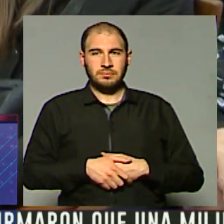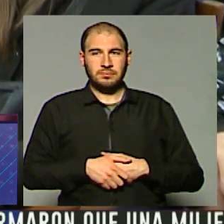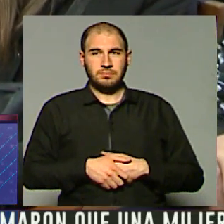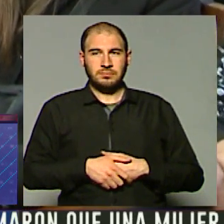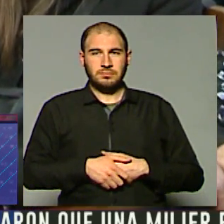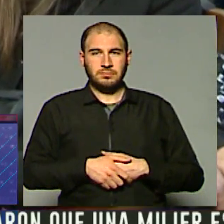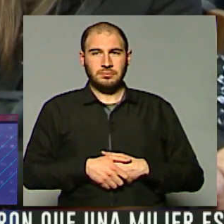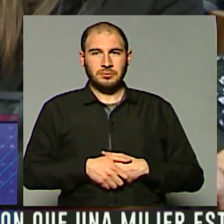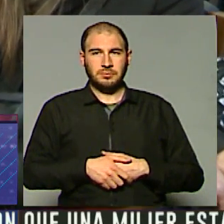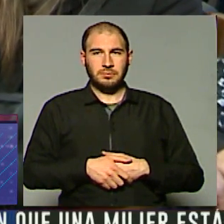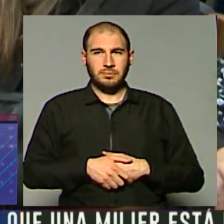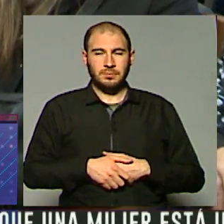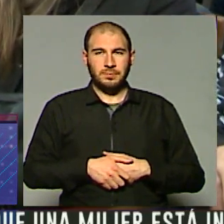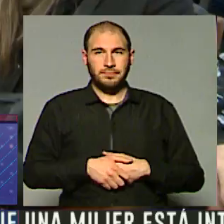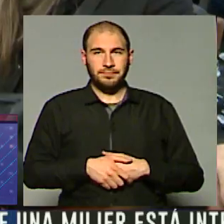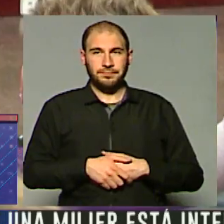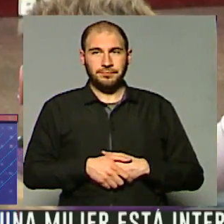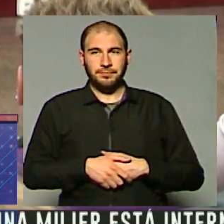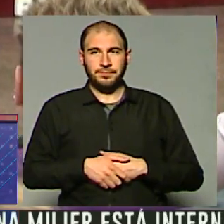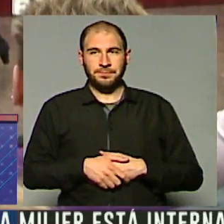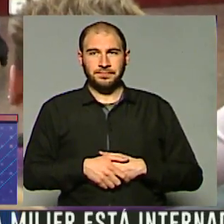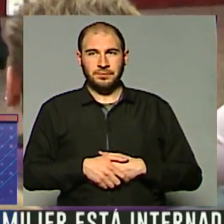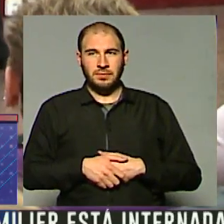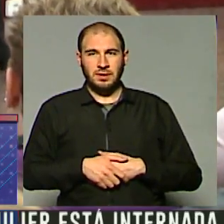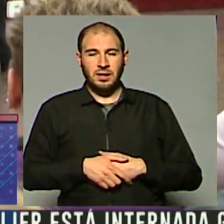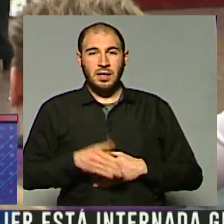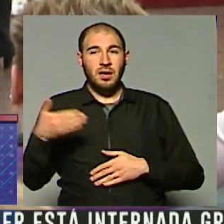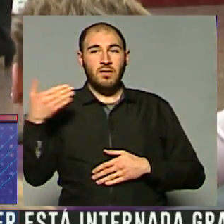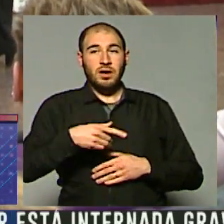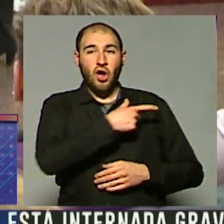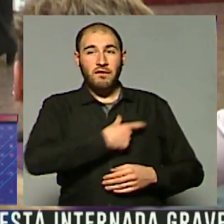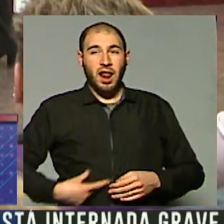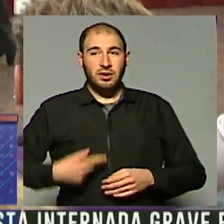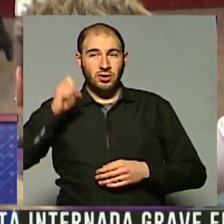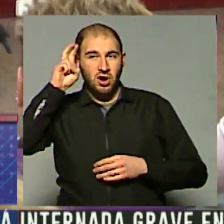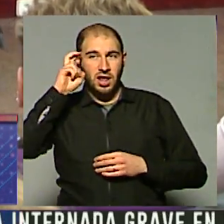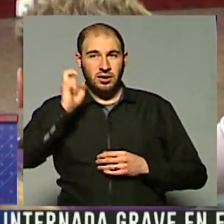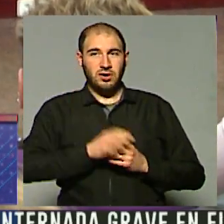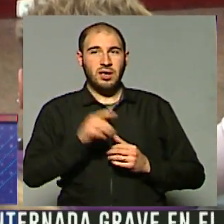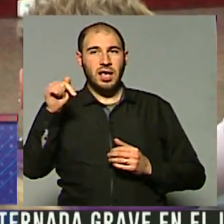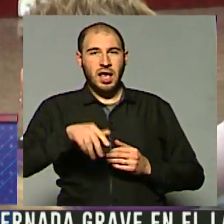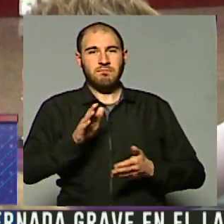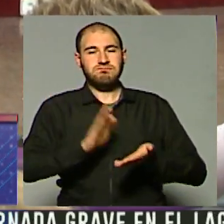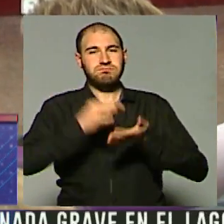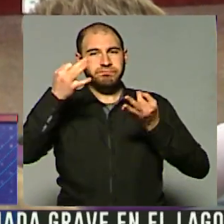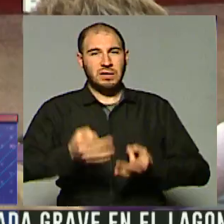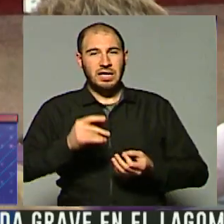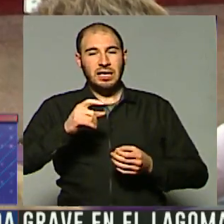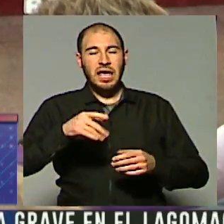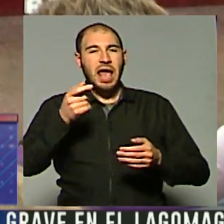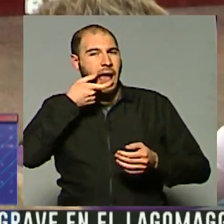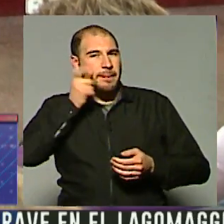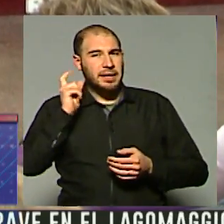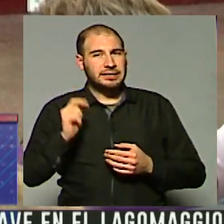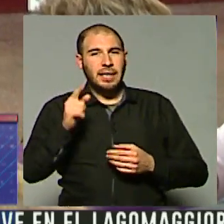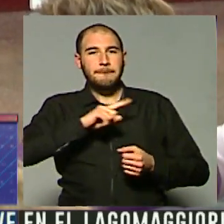Juicio por jurado. Se realizó en Mendoza el primer simulacro. Con la presencia del gobernador Alfredo Cornejo se concretó la experiencia